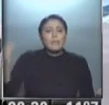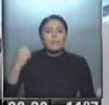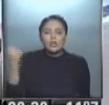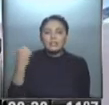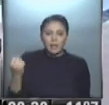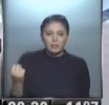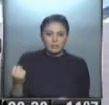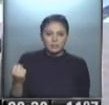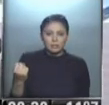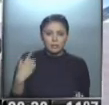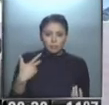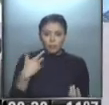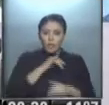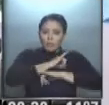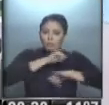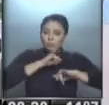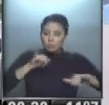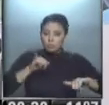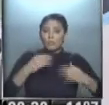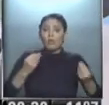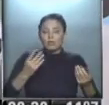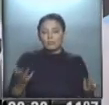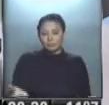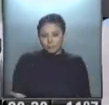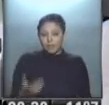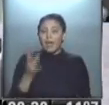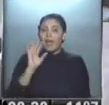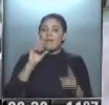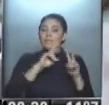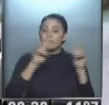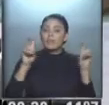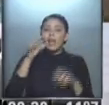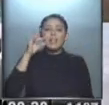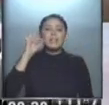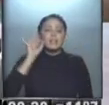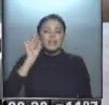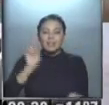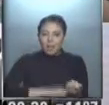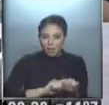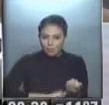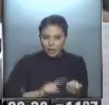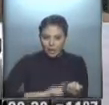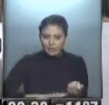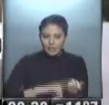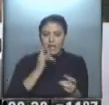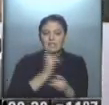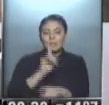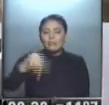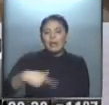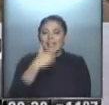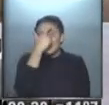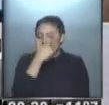importante realizar la campaña? Porque la diabetes es una de las principales causas de ceguera en el